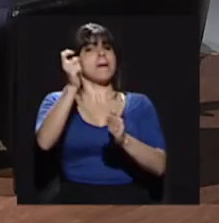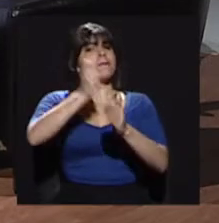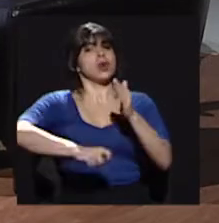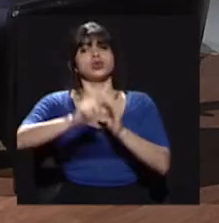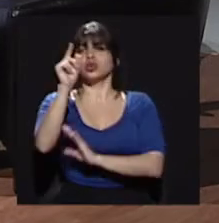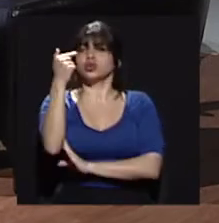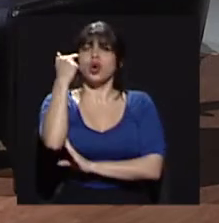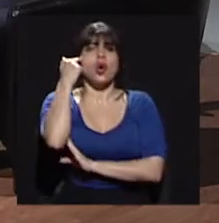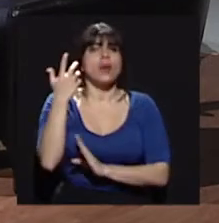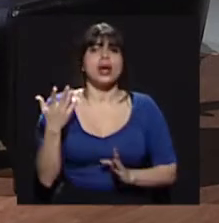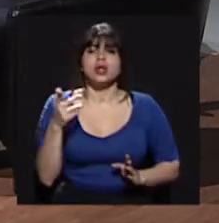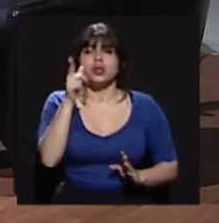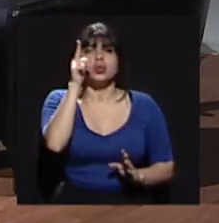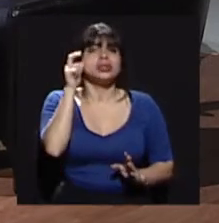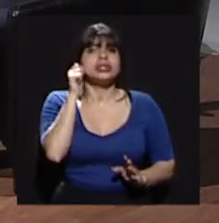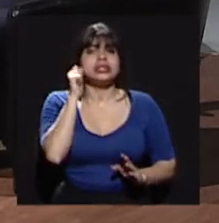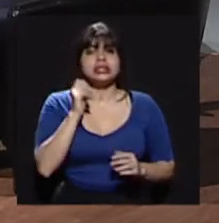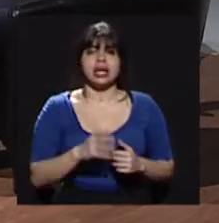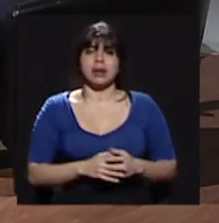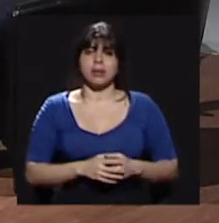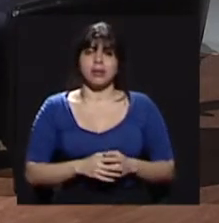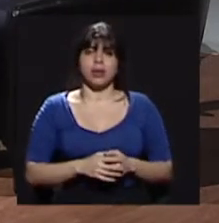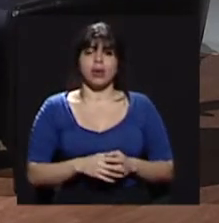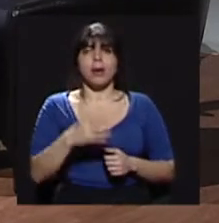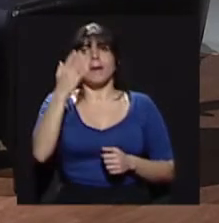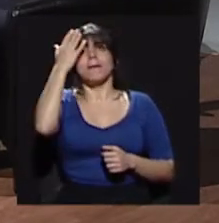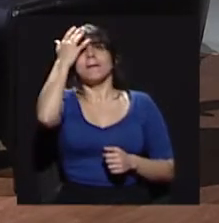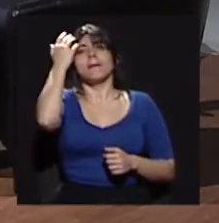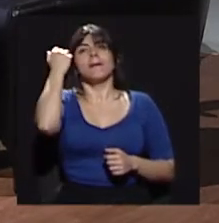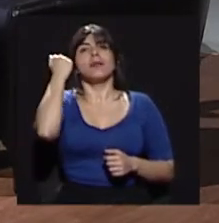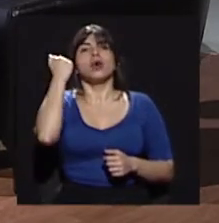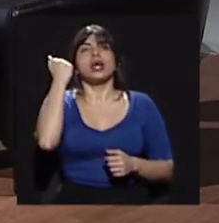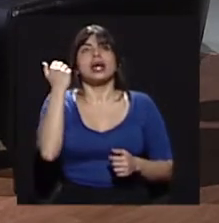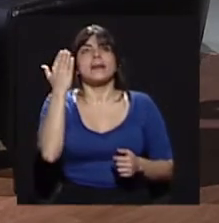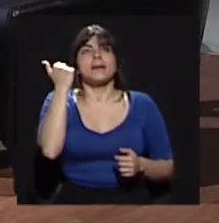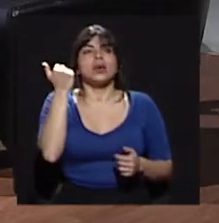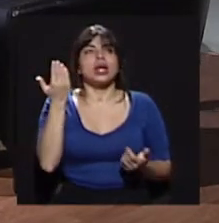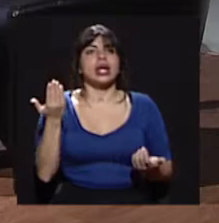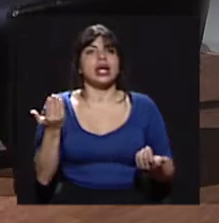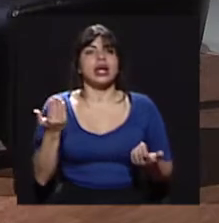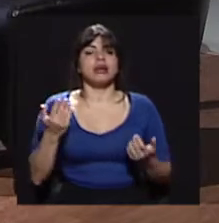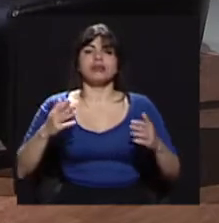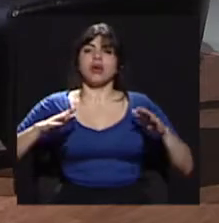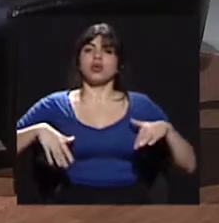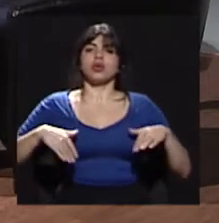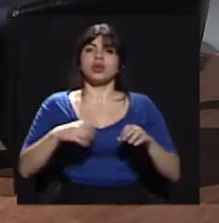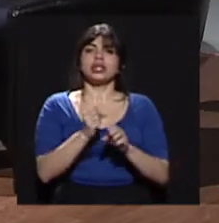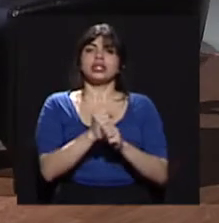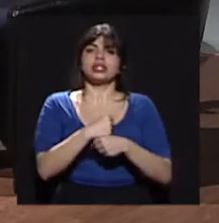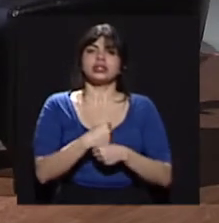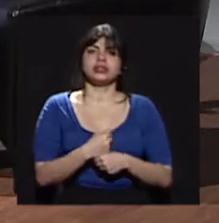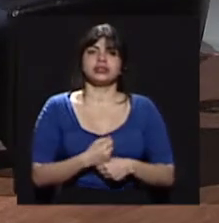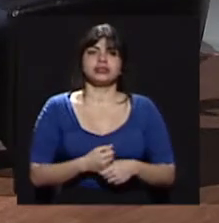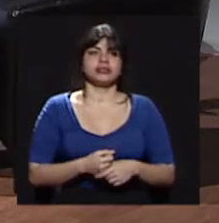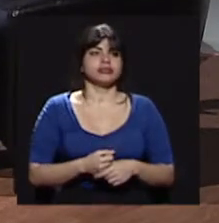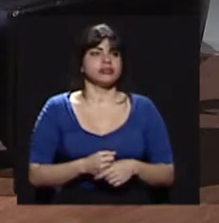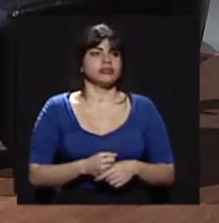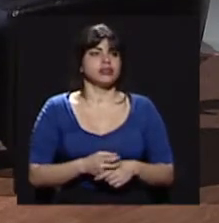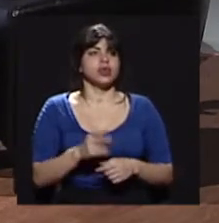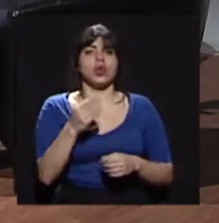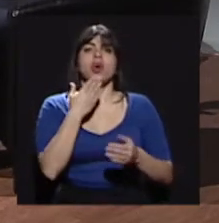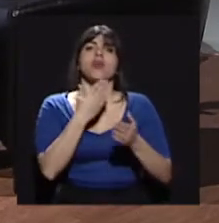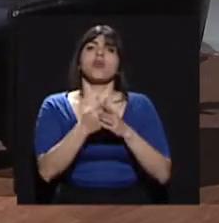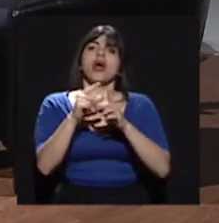gobierno de luis guillermo solís porque porque no ha hecho buenas no da buenas señales